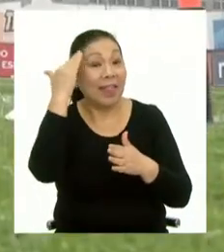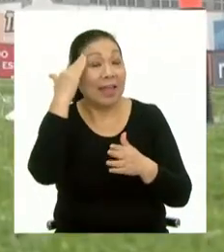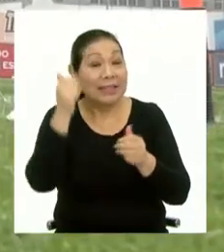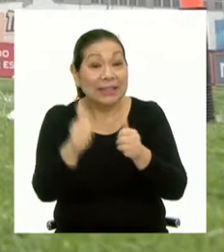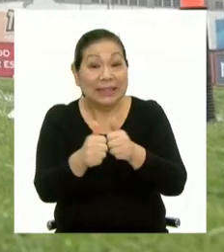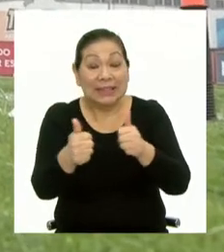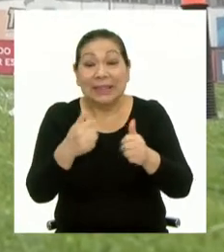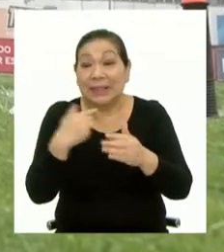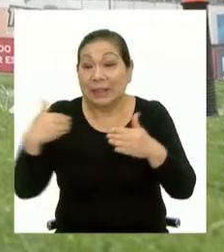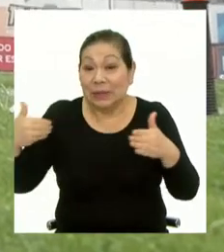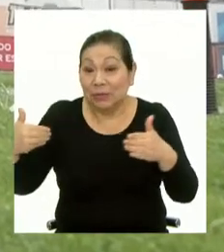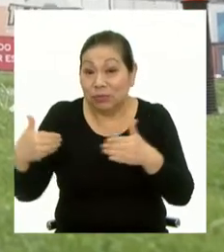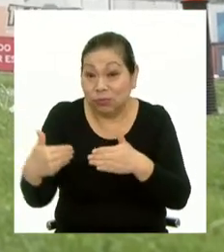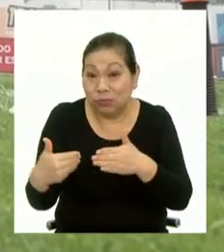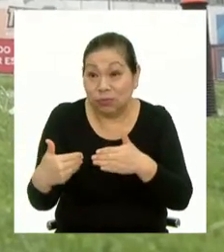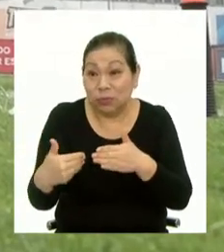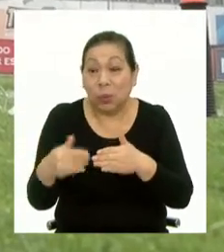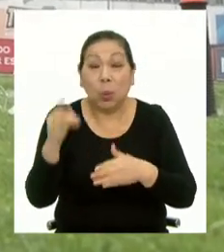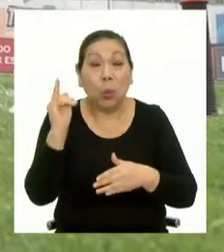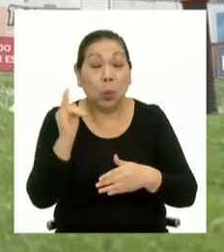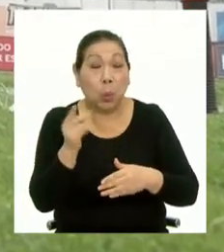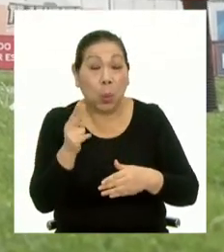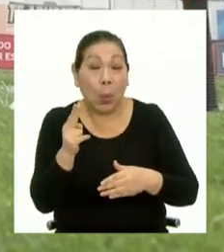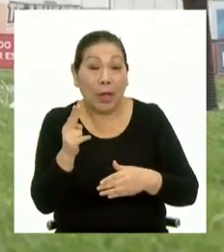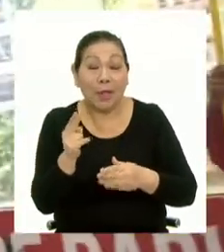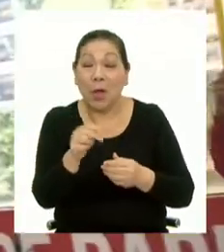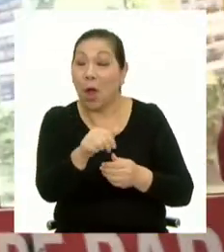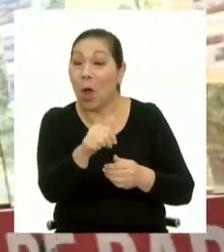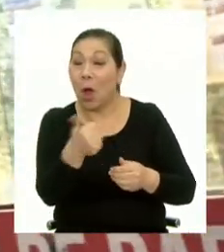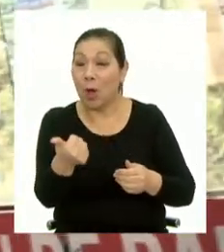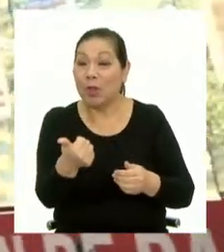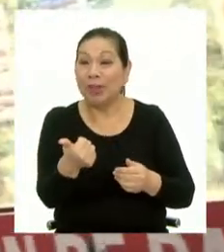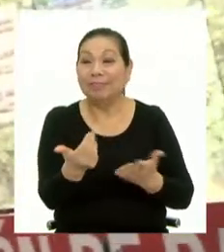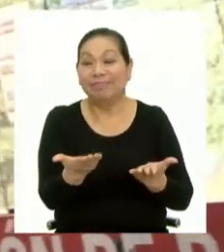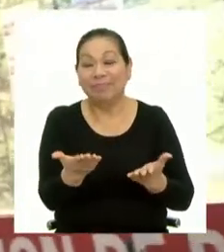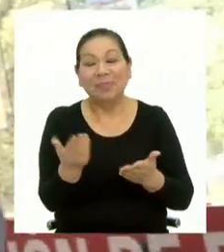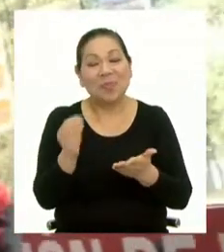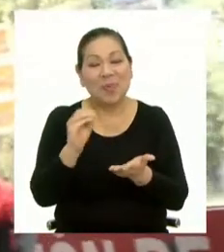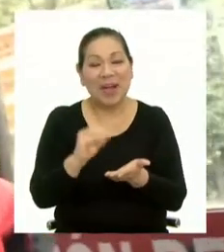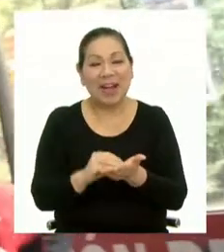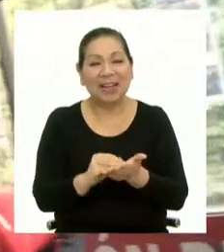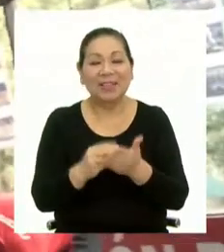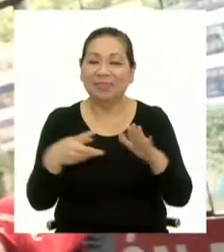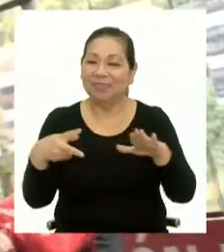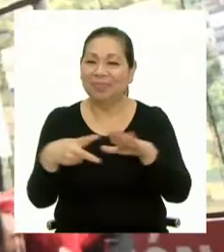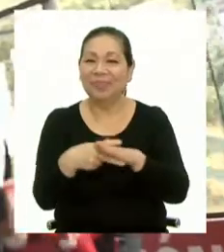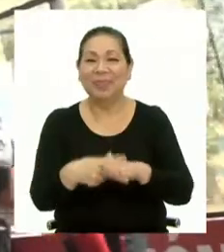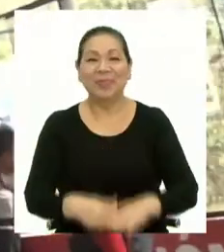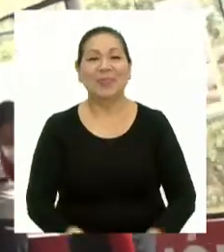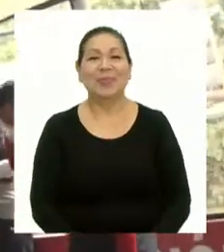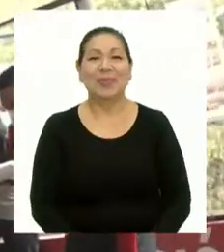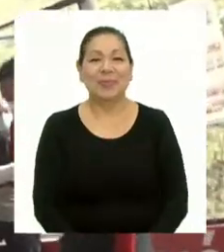separan del debut ante Uruguay. Con eso y mucho más, volvemos tras la pausa.